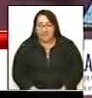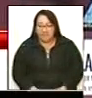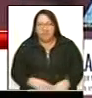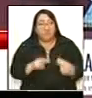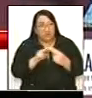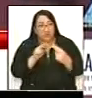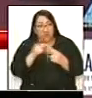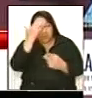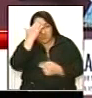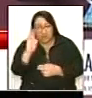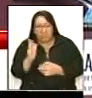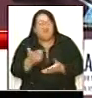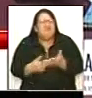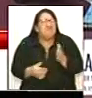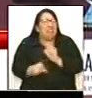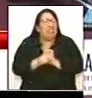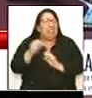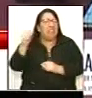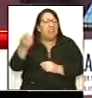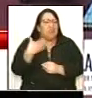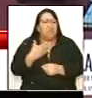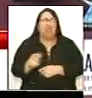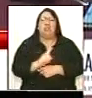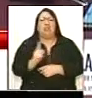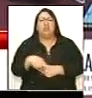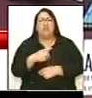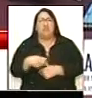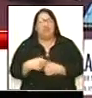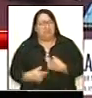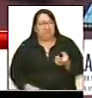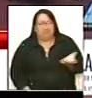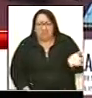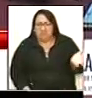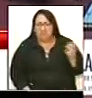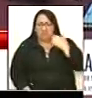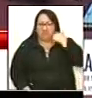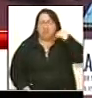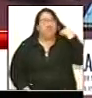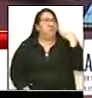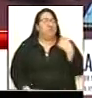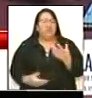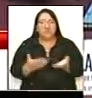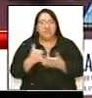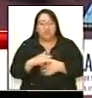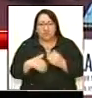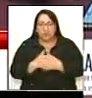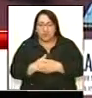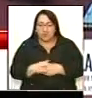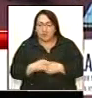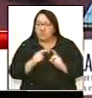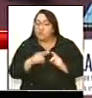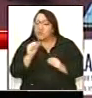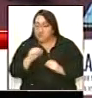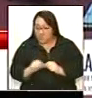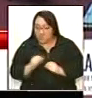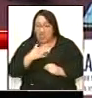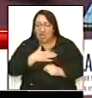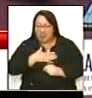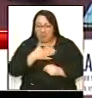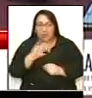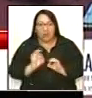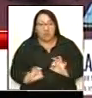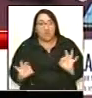conocen, saben? ¿Con qué derecho nos vienen a pedir nosotros eso? Yo tengo una página web que digo absolutamente todo, pero sí me parece que los